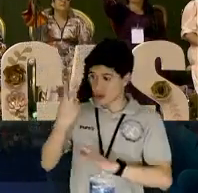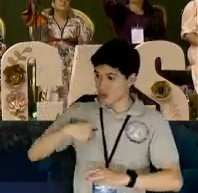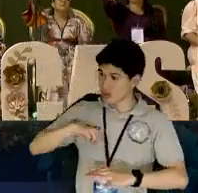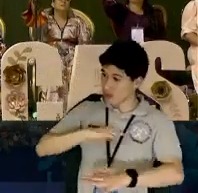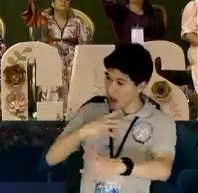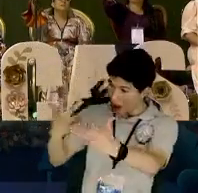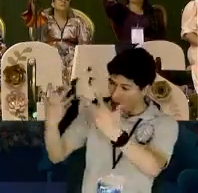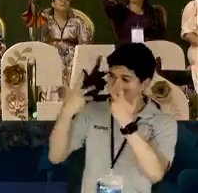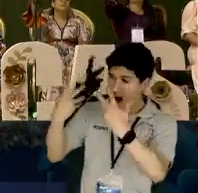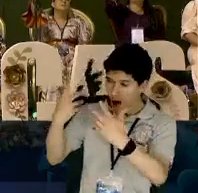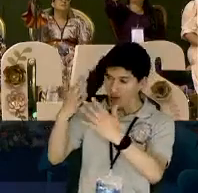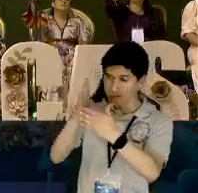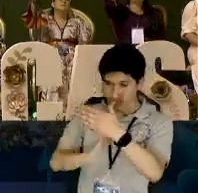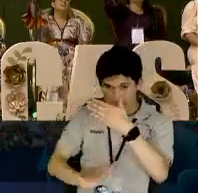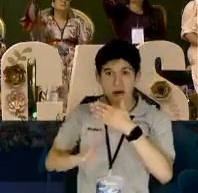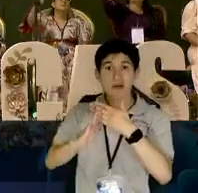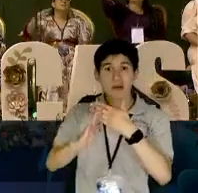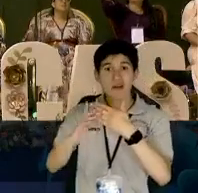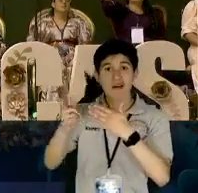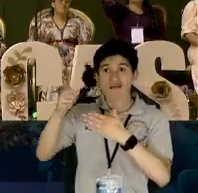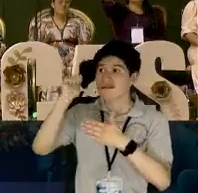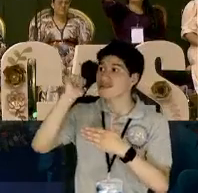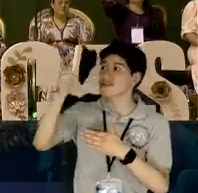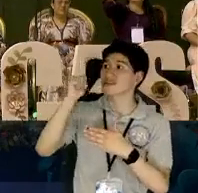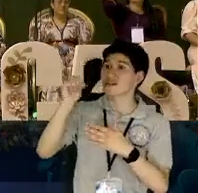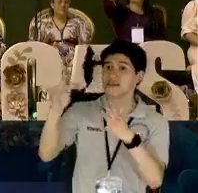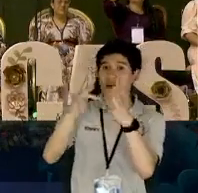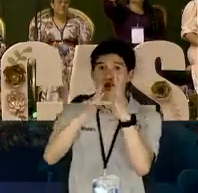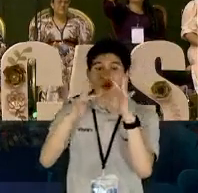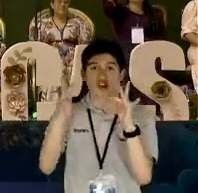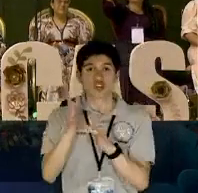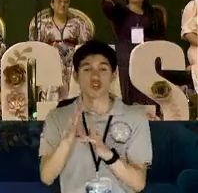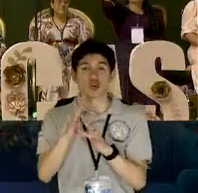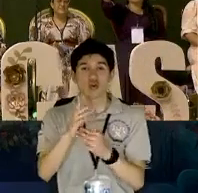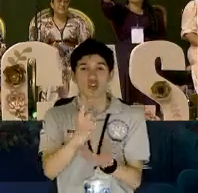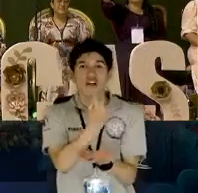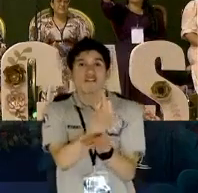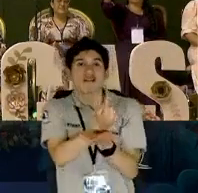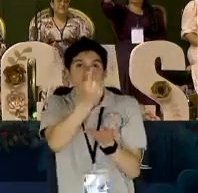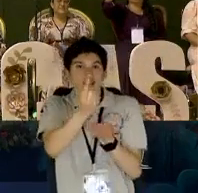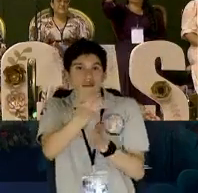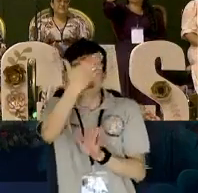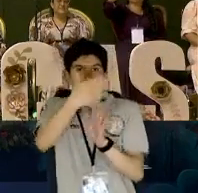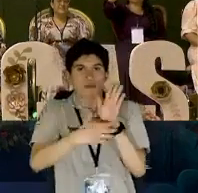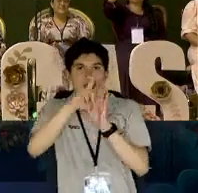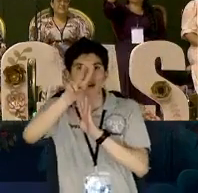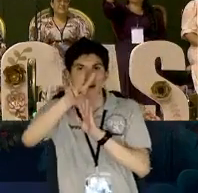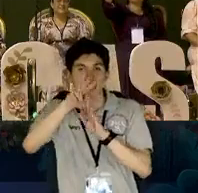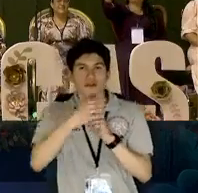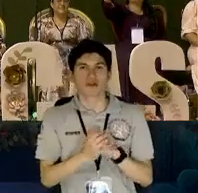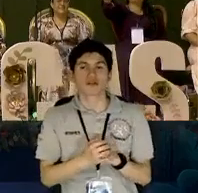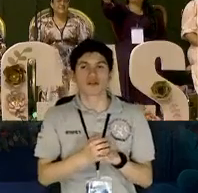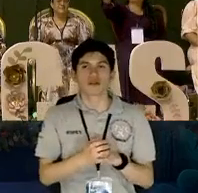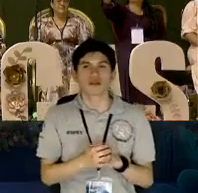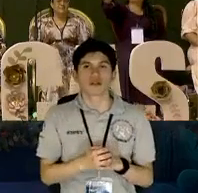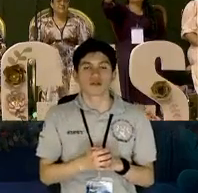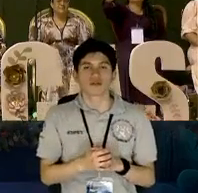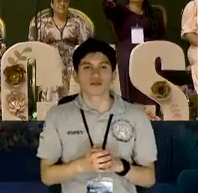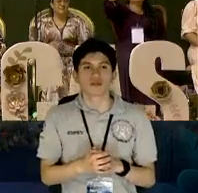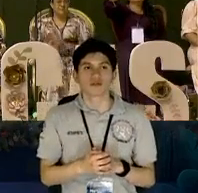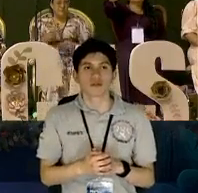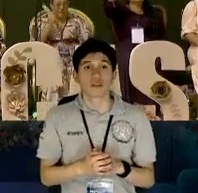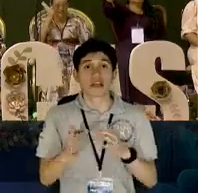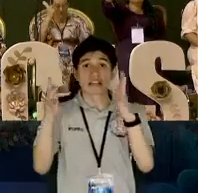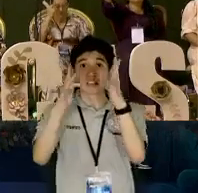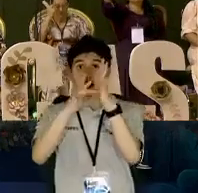mismo Señor Jesucristo. Filipenses el capítulo 2. Por tanto, si hay alguna consolación en Cristo,